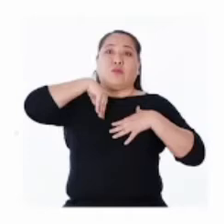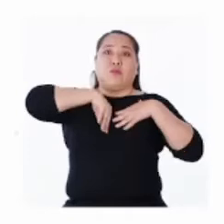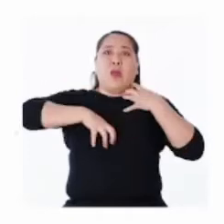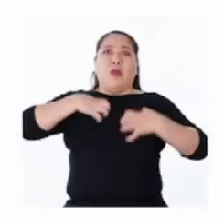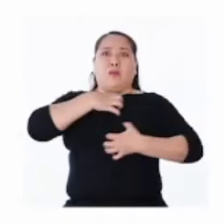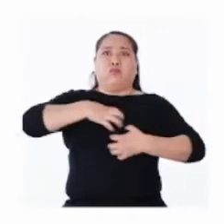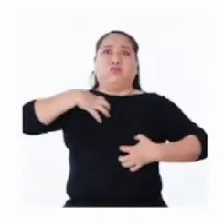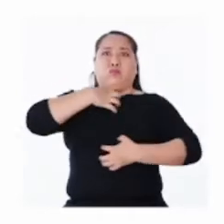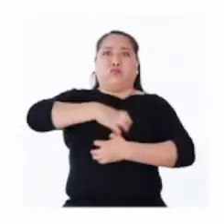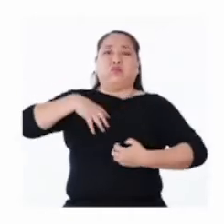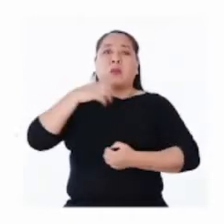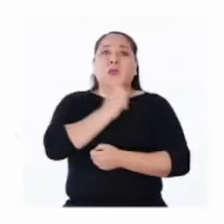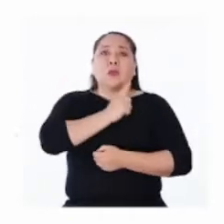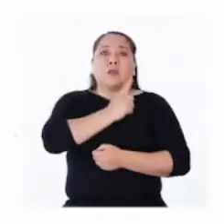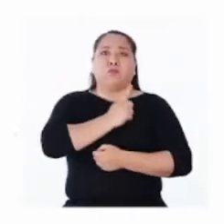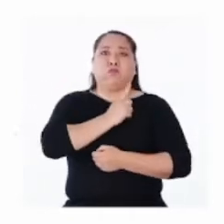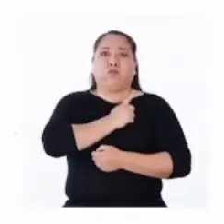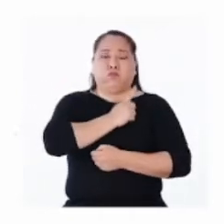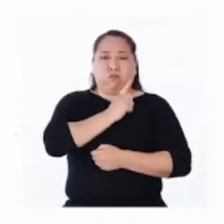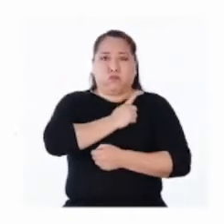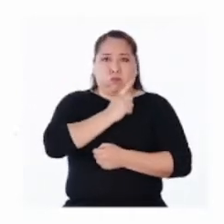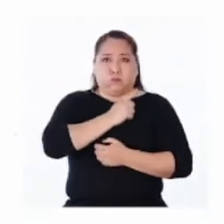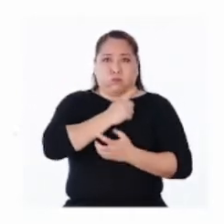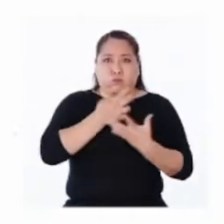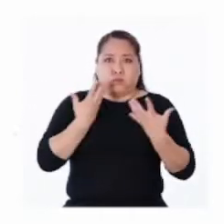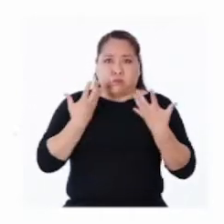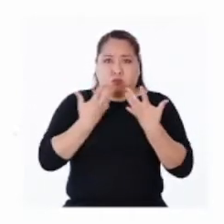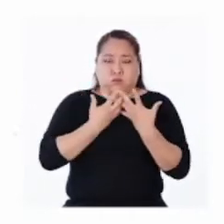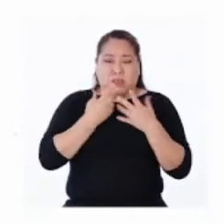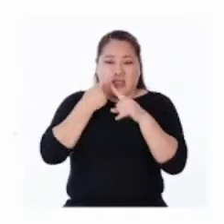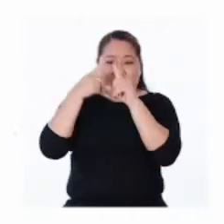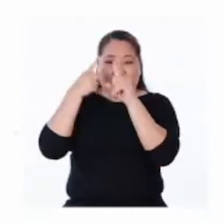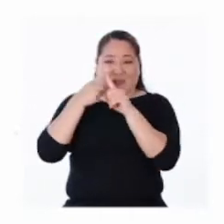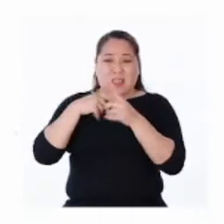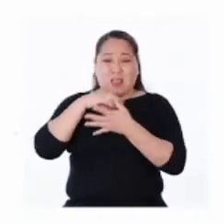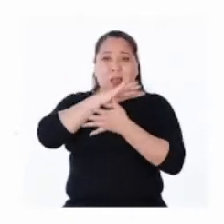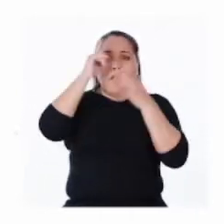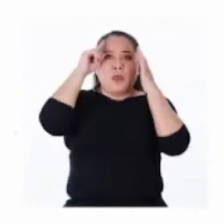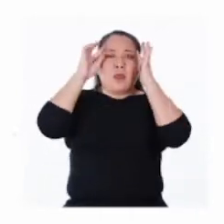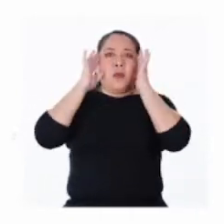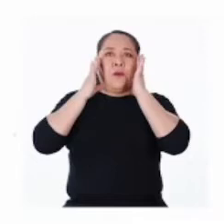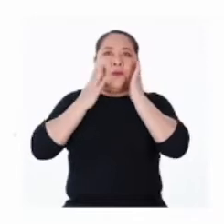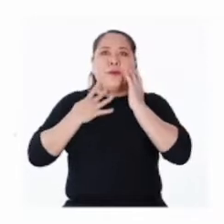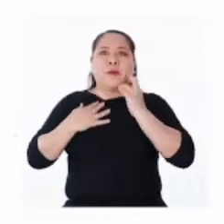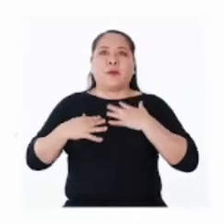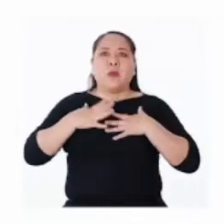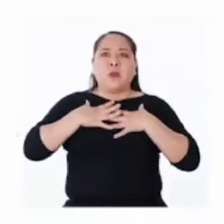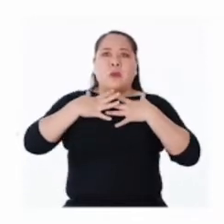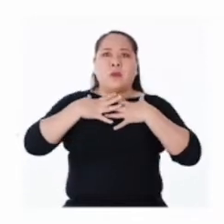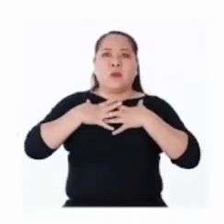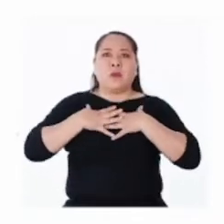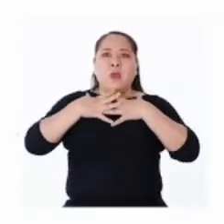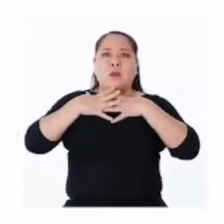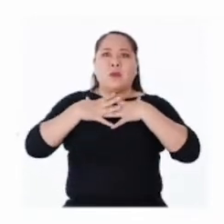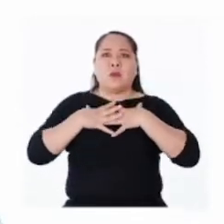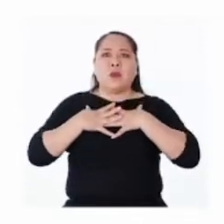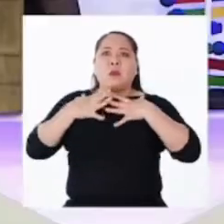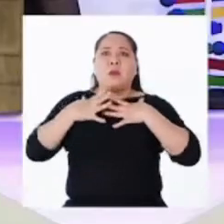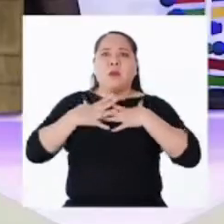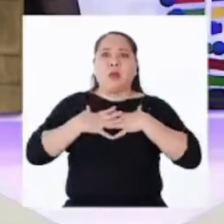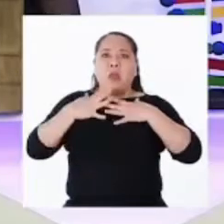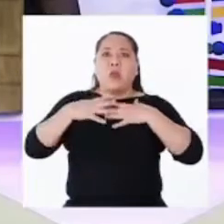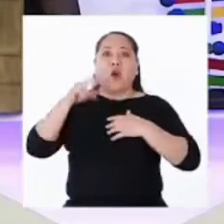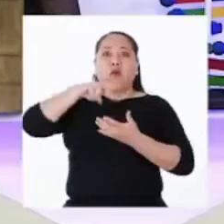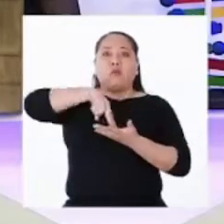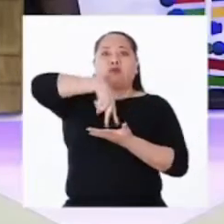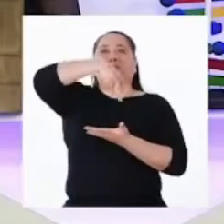fría, respiración con dificultad o desmayos. Podemos decir que el miedo extremo nos paraliza. ¿Y qué